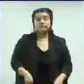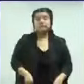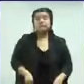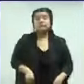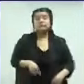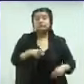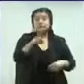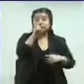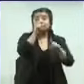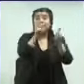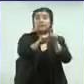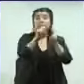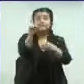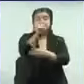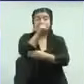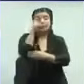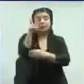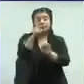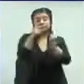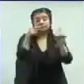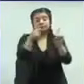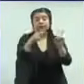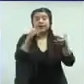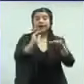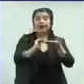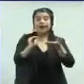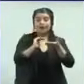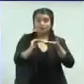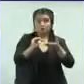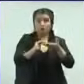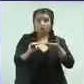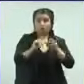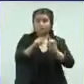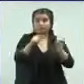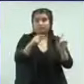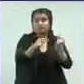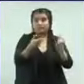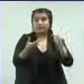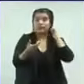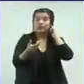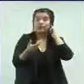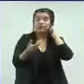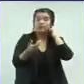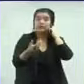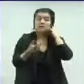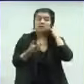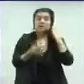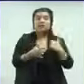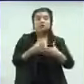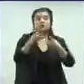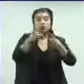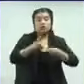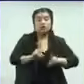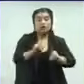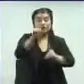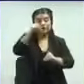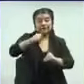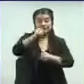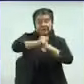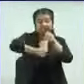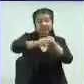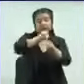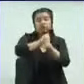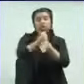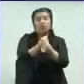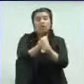Lo que quisiera subrayar en términos de la ejecución es el acumulado durante el año, señalando